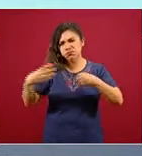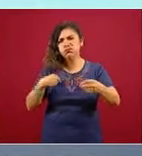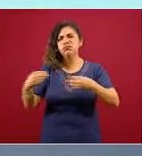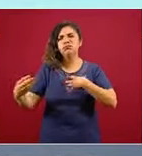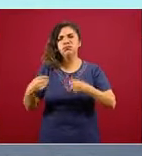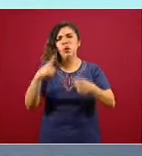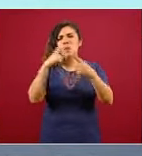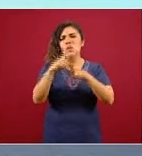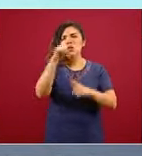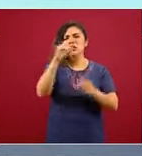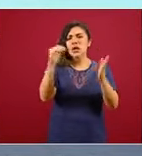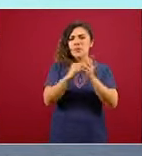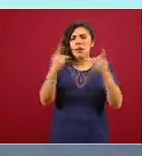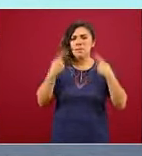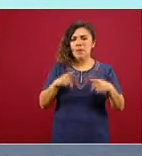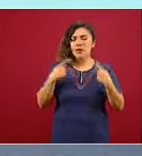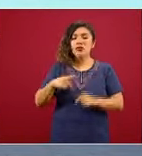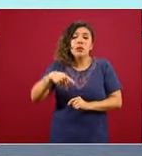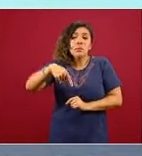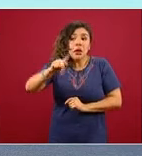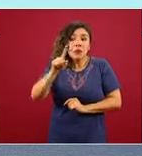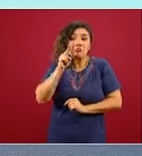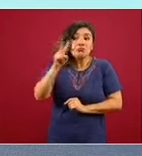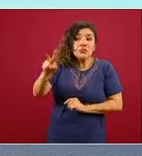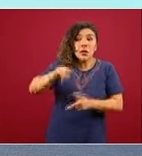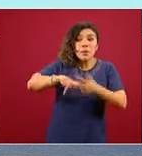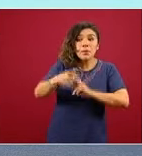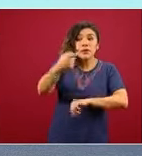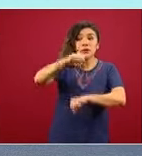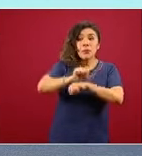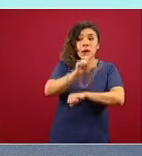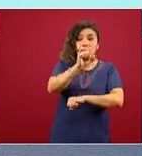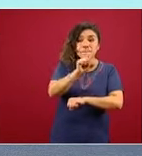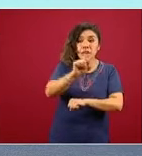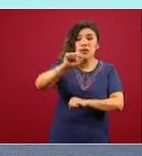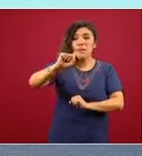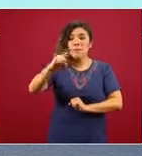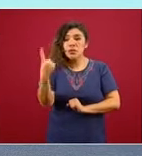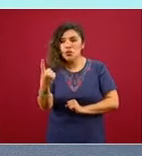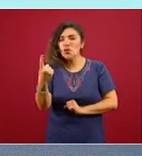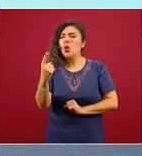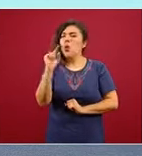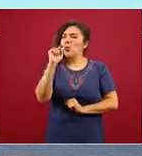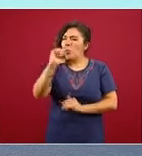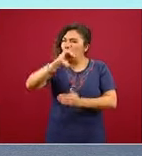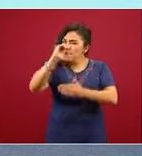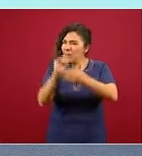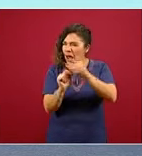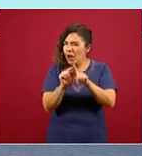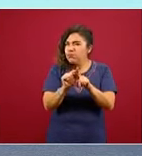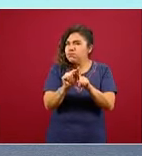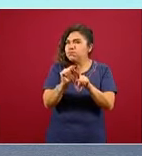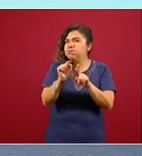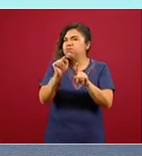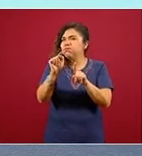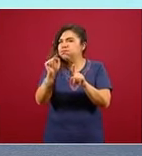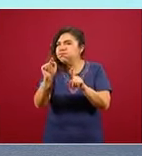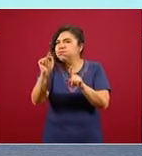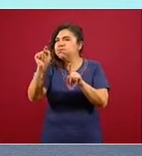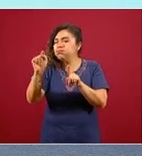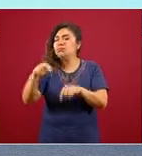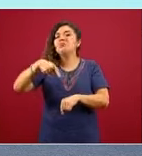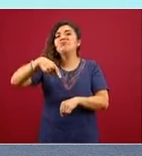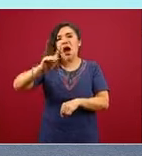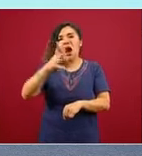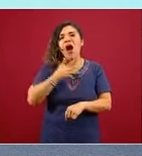por 100,000 habitantes, pero sin embargo vean cómo desde la semana 20 y 21, aunque con una tendencia menor, o sea una pendiente